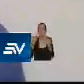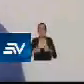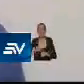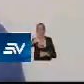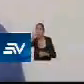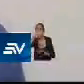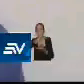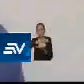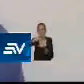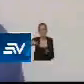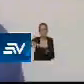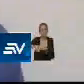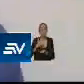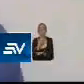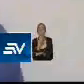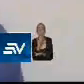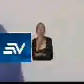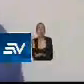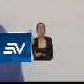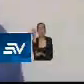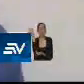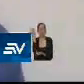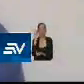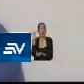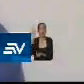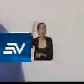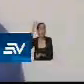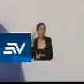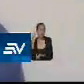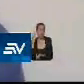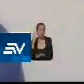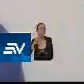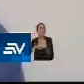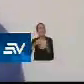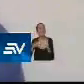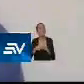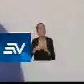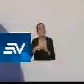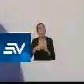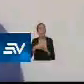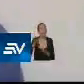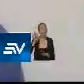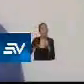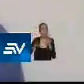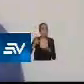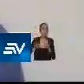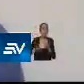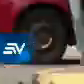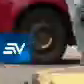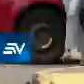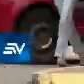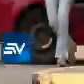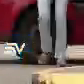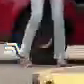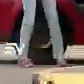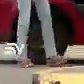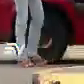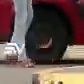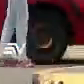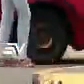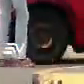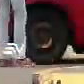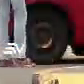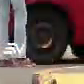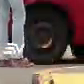ejemplo, en verde o en amarillo, que puedan tener una serie de medidas diferenciadas. Además,